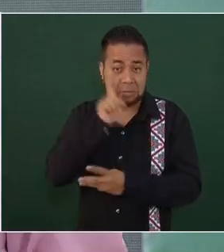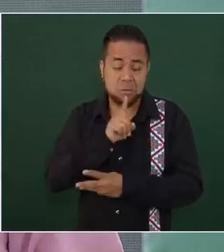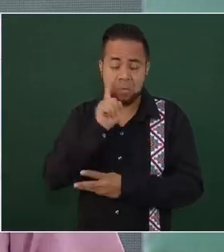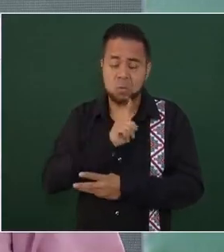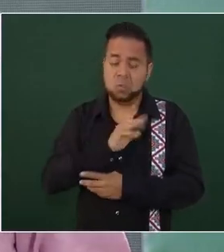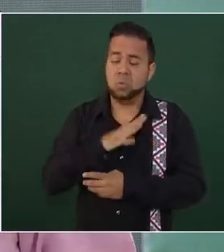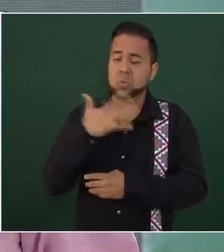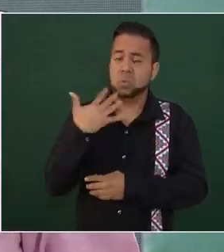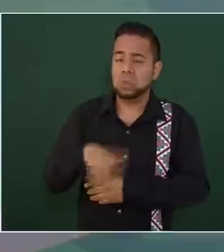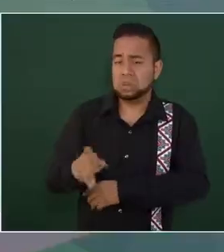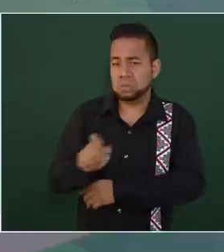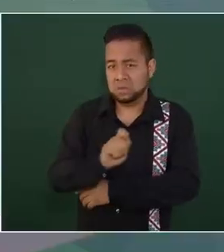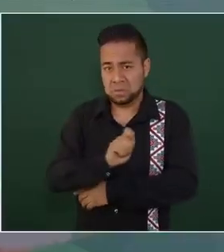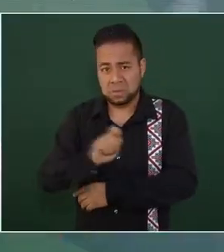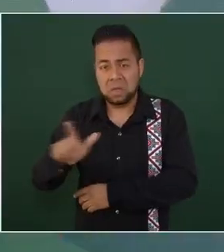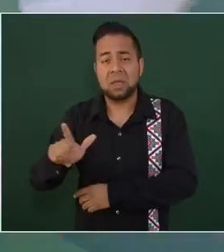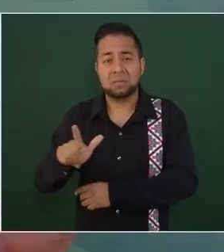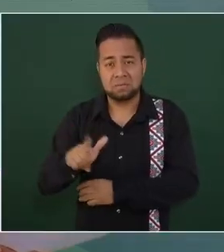primera